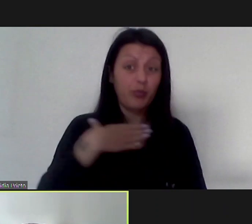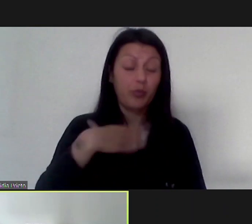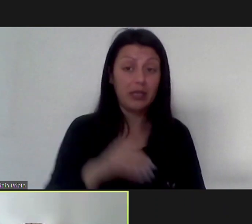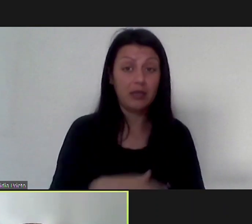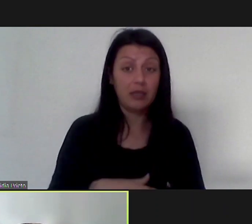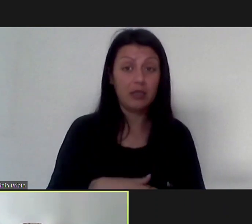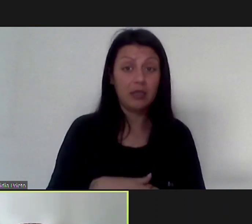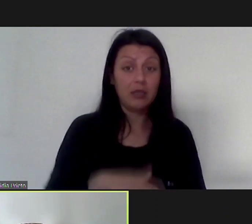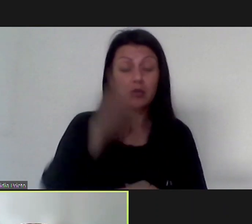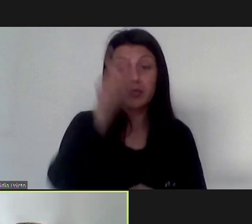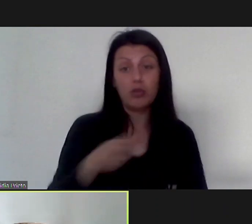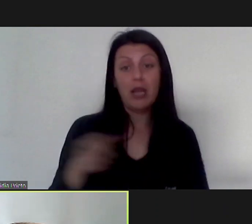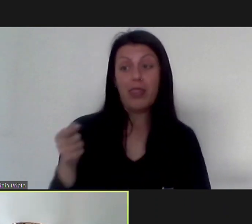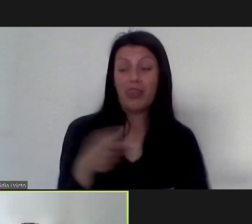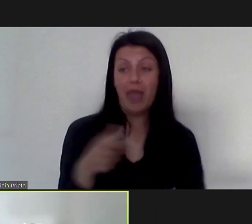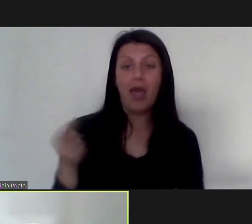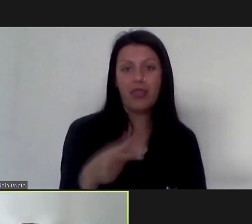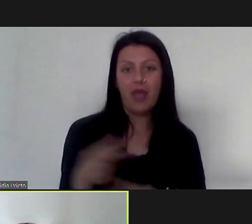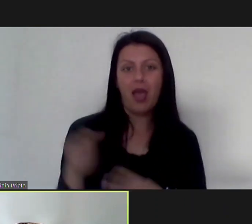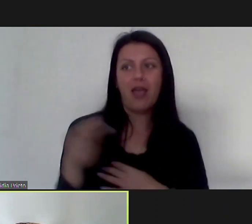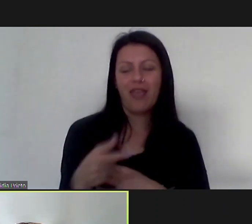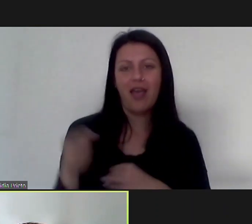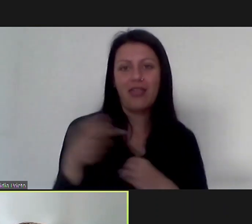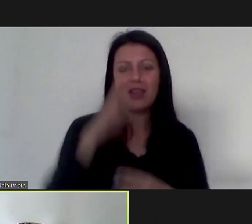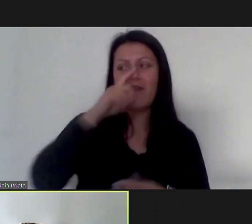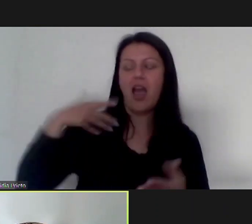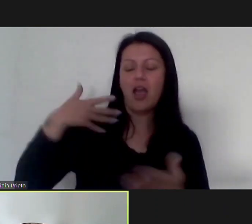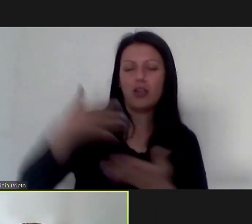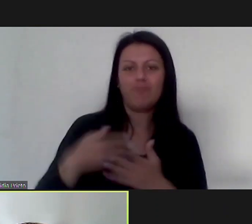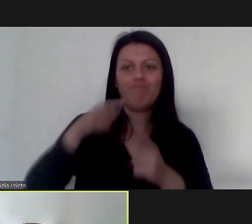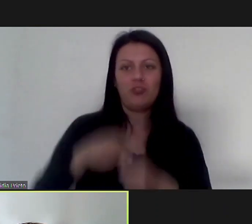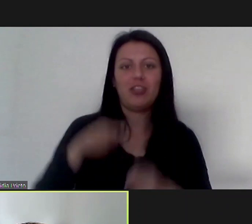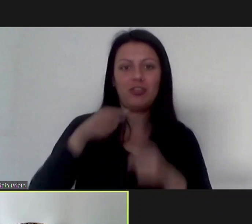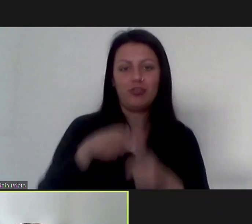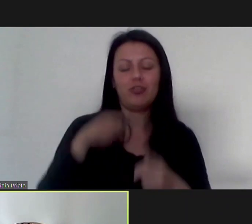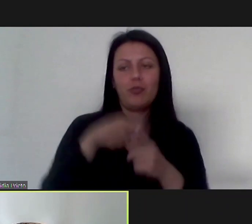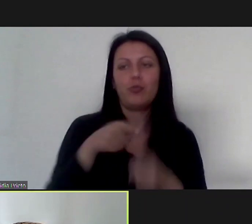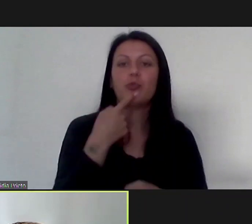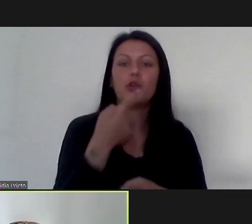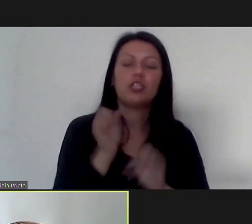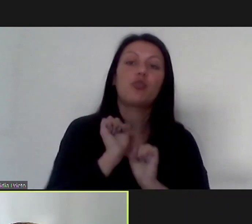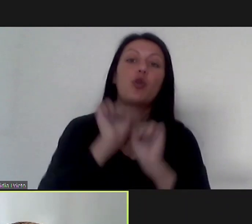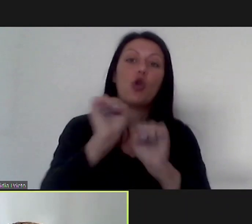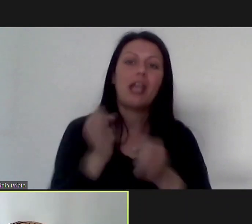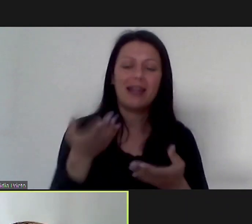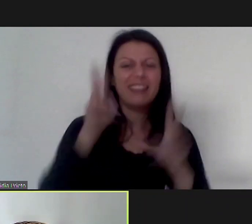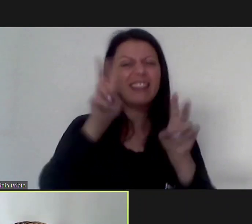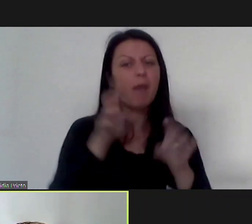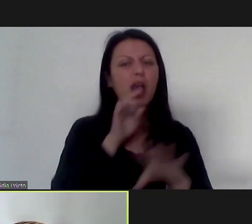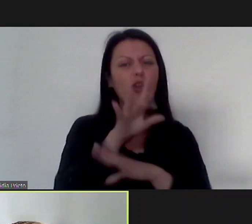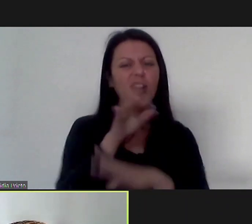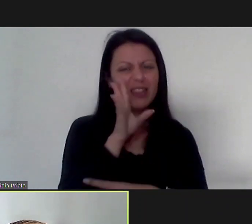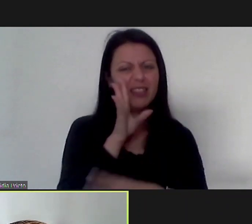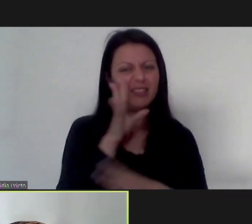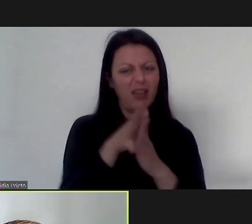persona recurrente por lo que dice Carmen, que lleva años insistiendo y por eso hemos dicho lo de bloquearlo, porque entendemos que ya se le ha dado